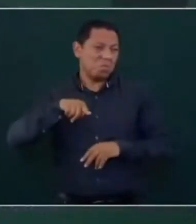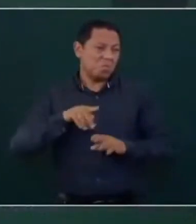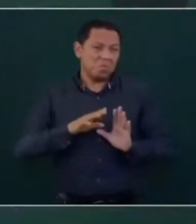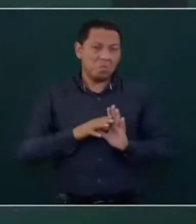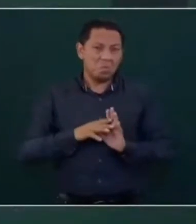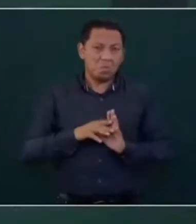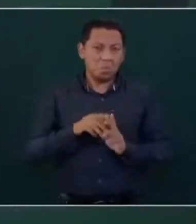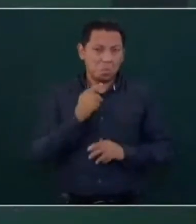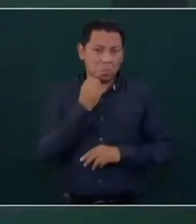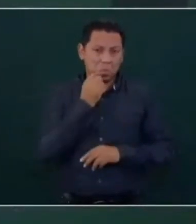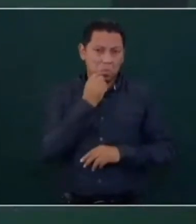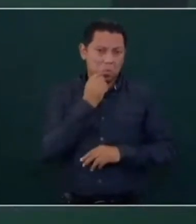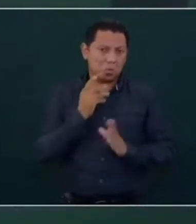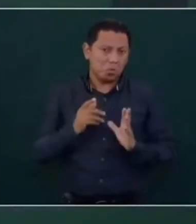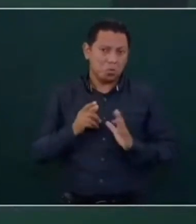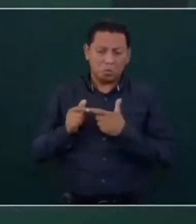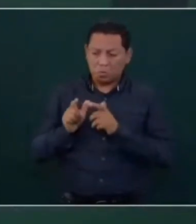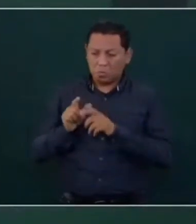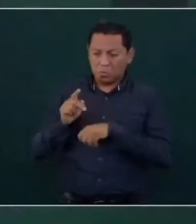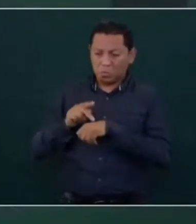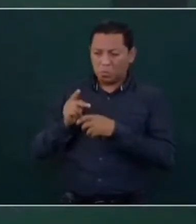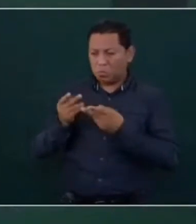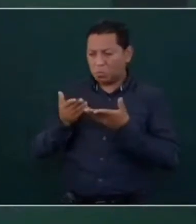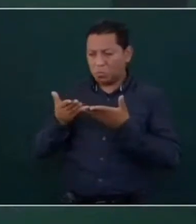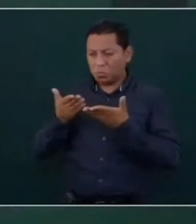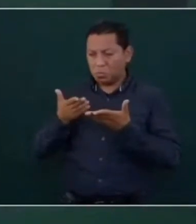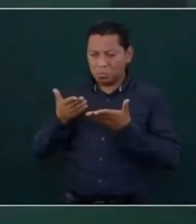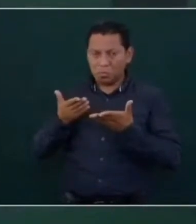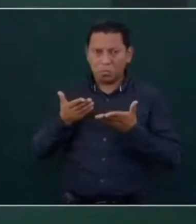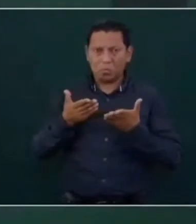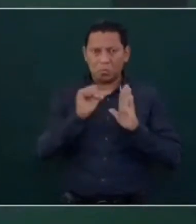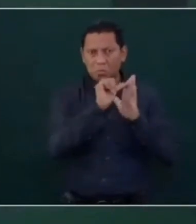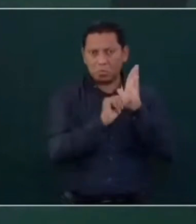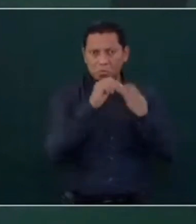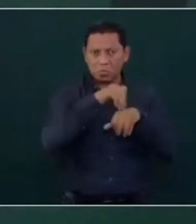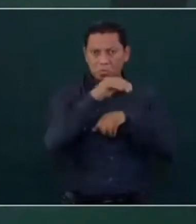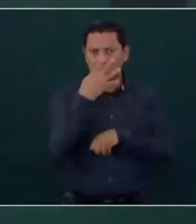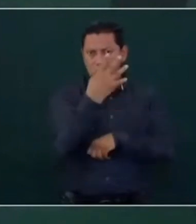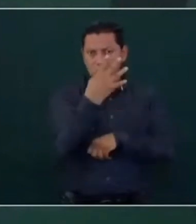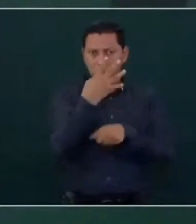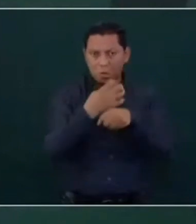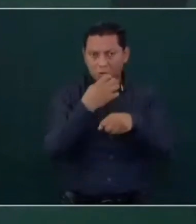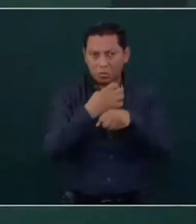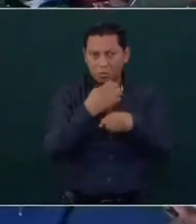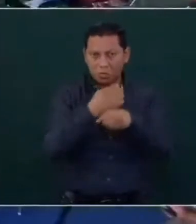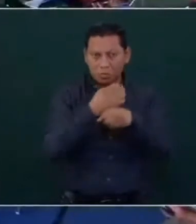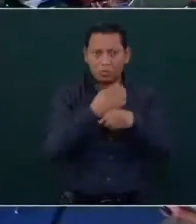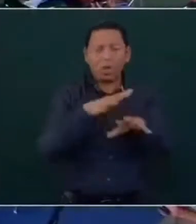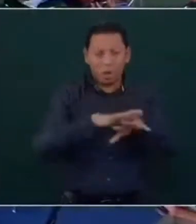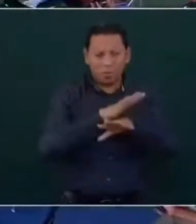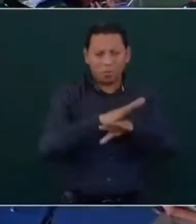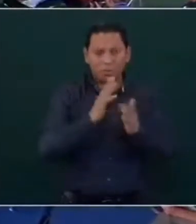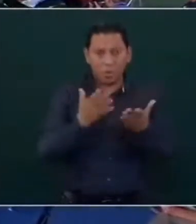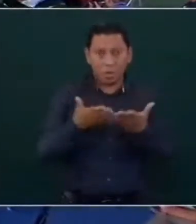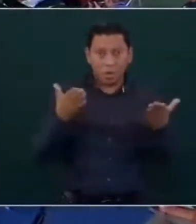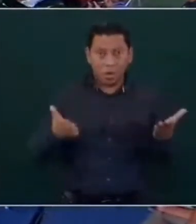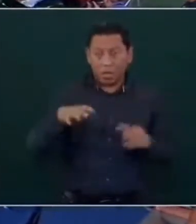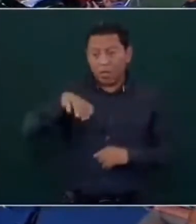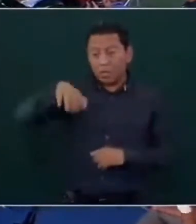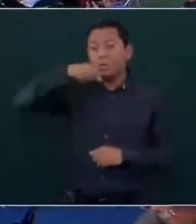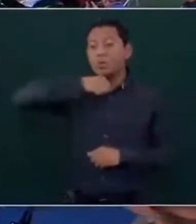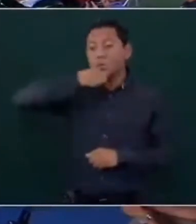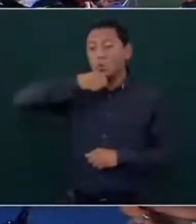partidos, se reformó el artículo 4 y ya la pensión a adultos mayores se elevó a